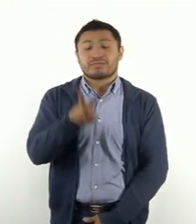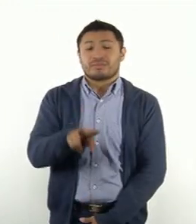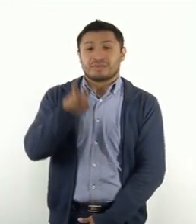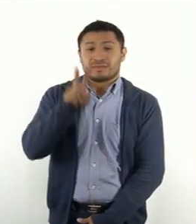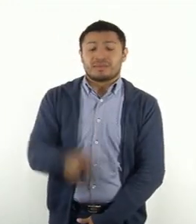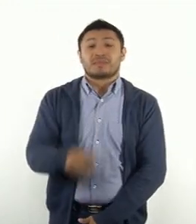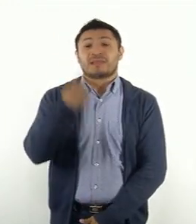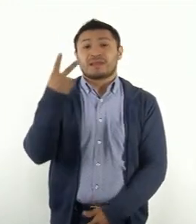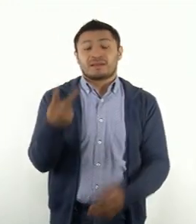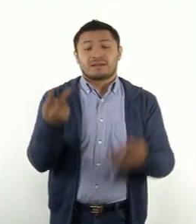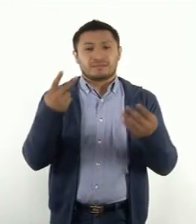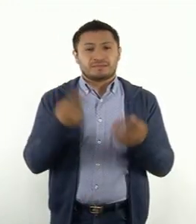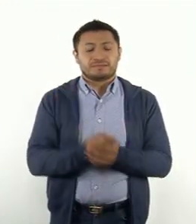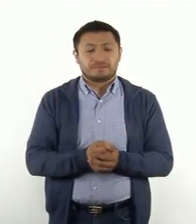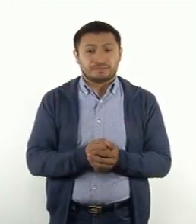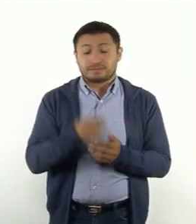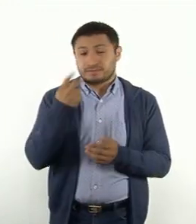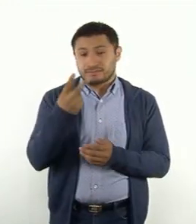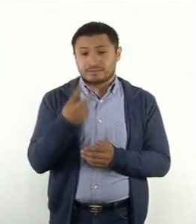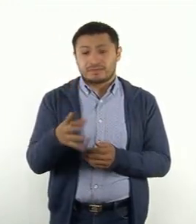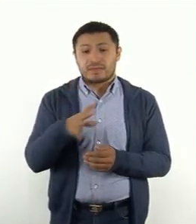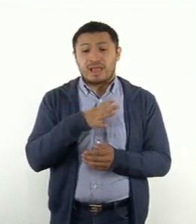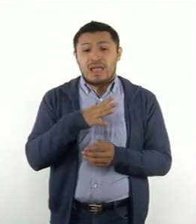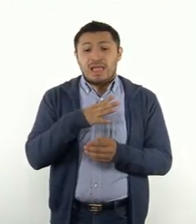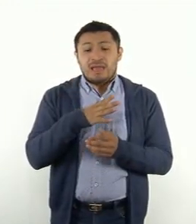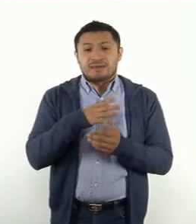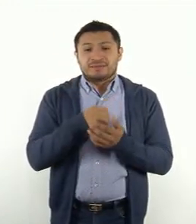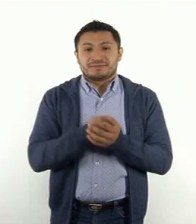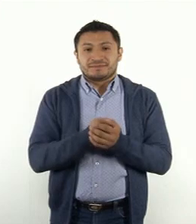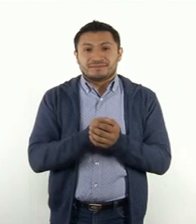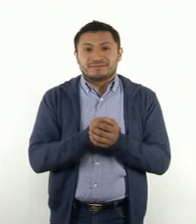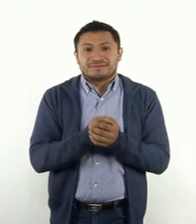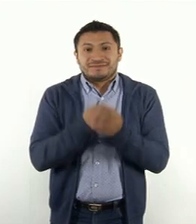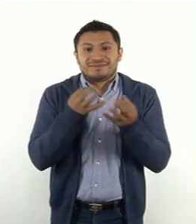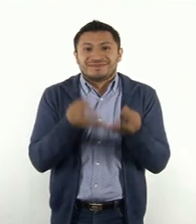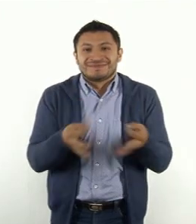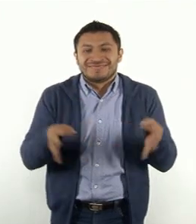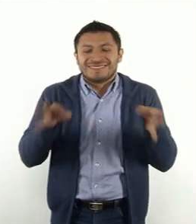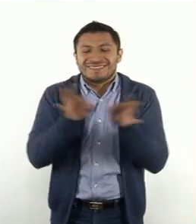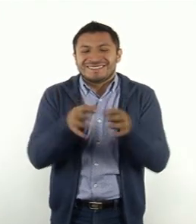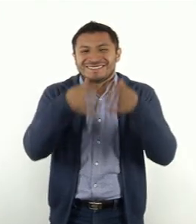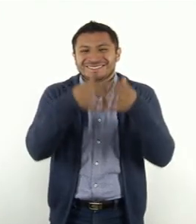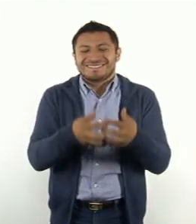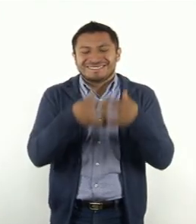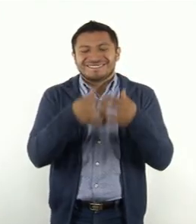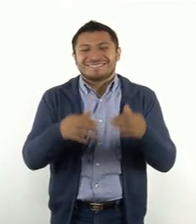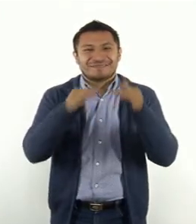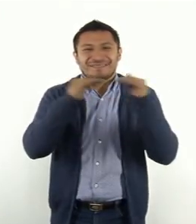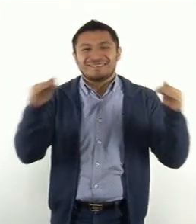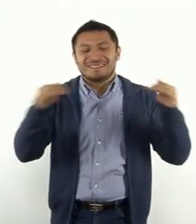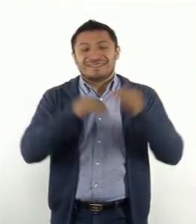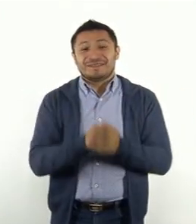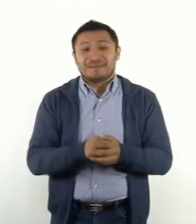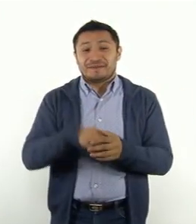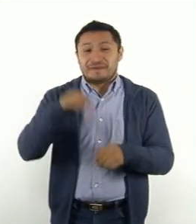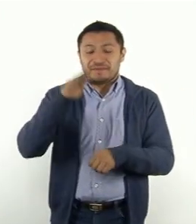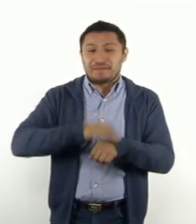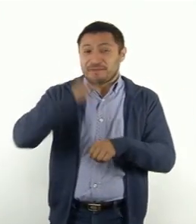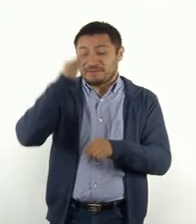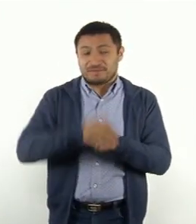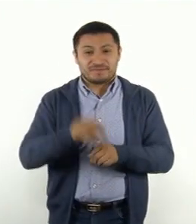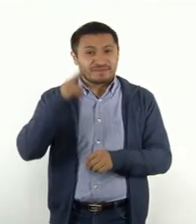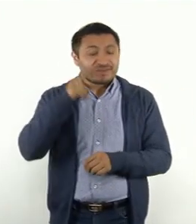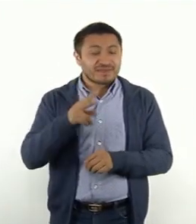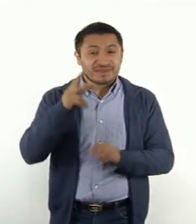dos anteriores son principios básicos de un sistema democrático. Pero hay más. Observemos el esquema que